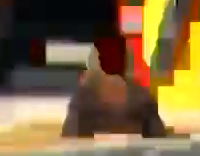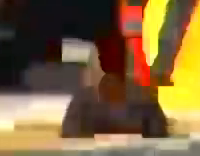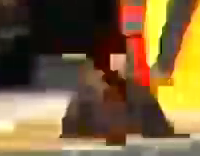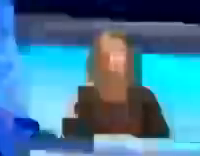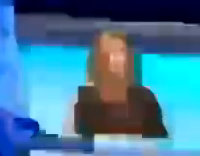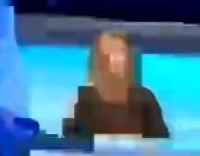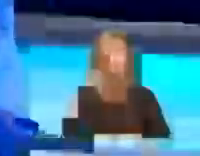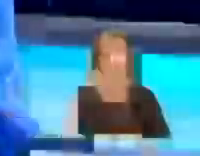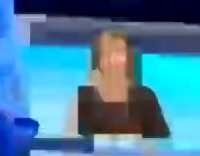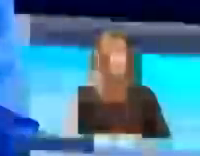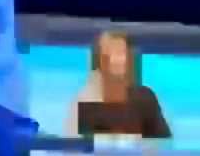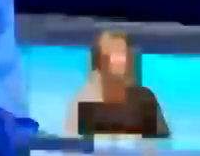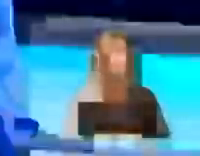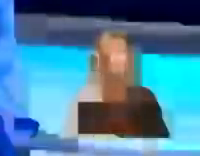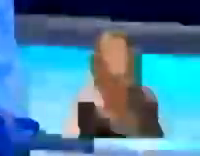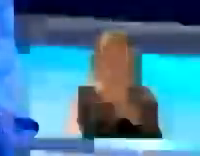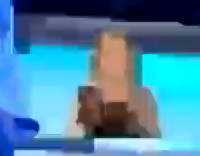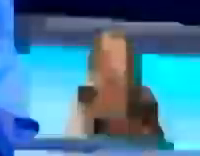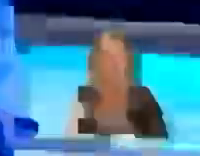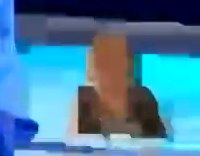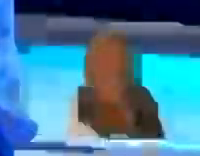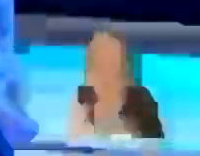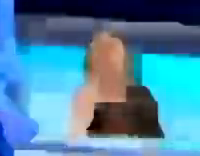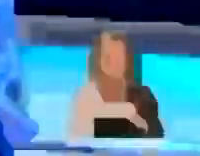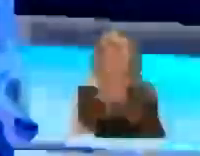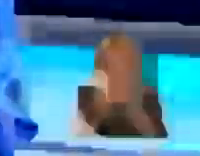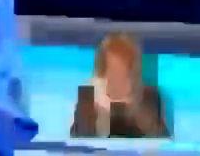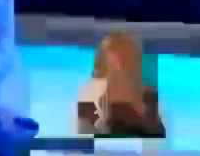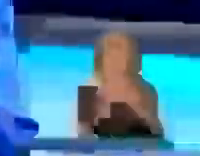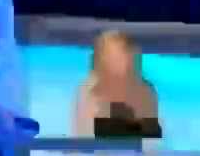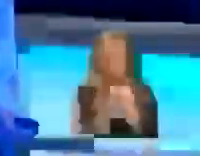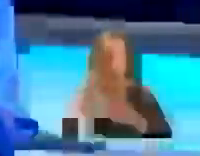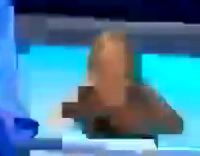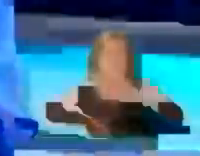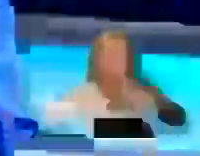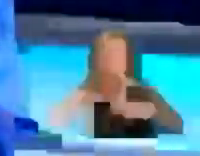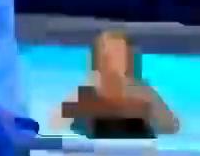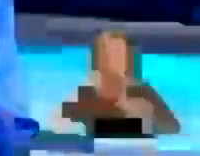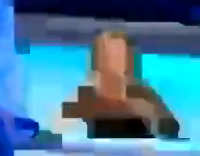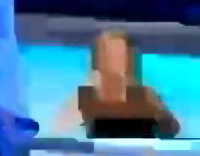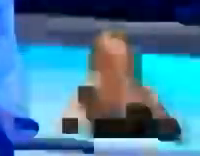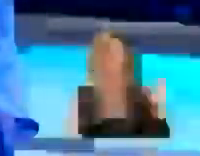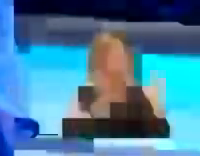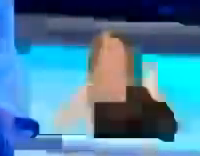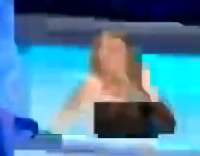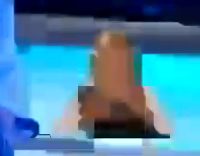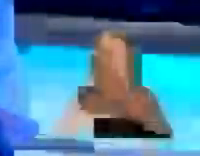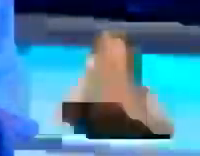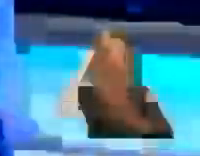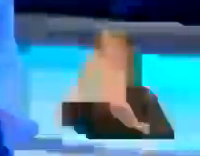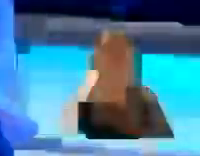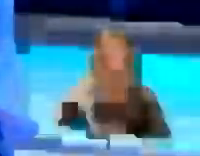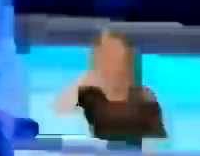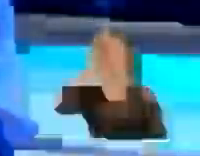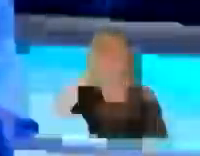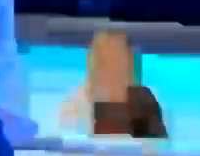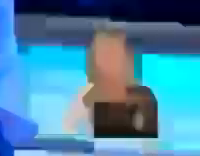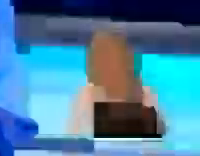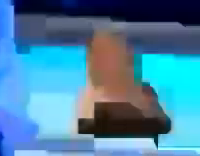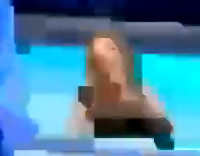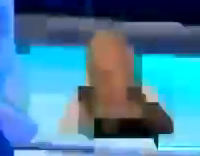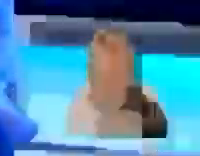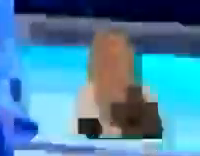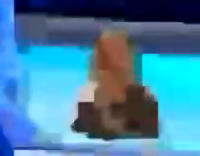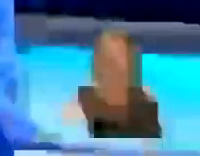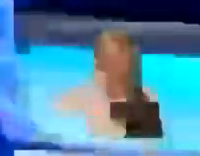24 horas. En medio del dolor y la consternación de familiares y amigos, se realizan los actos luctuosos de los menores que fallecieron la madrugada de